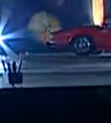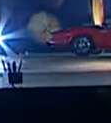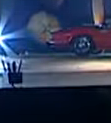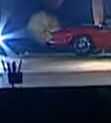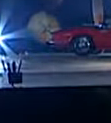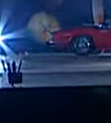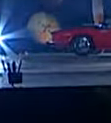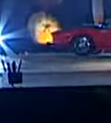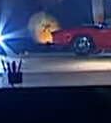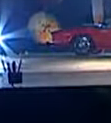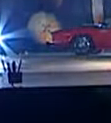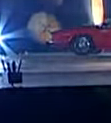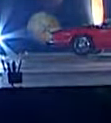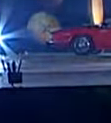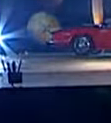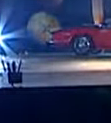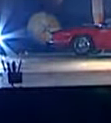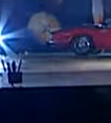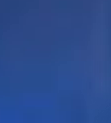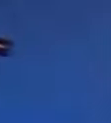pensando que otra vez